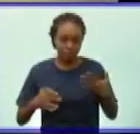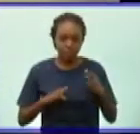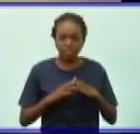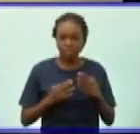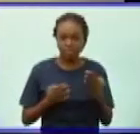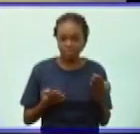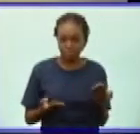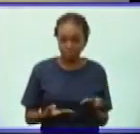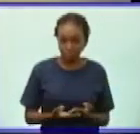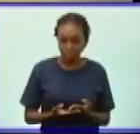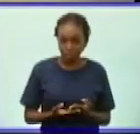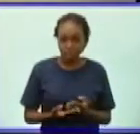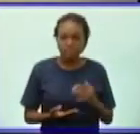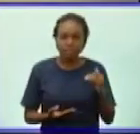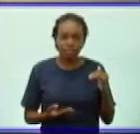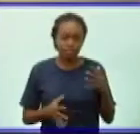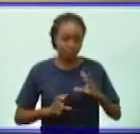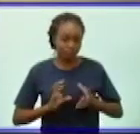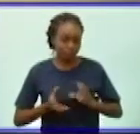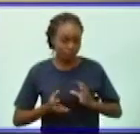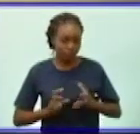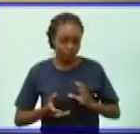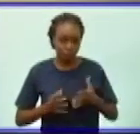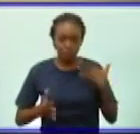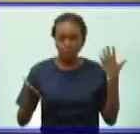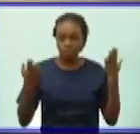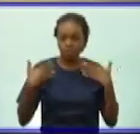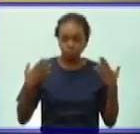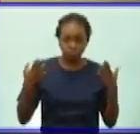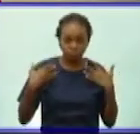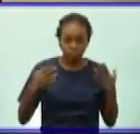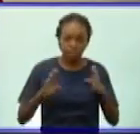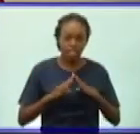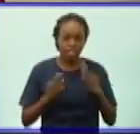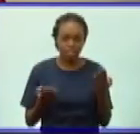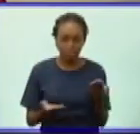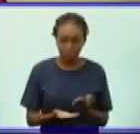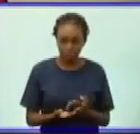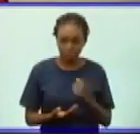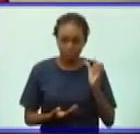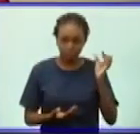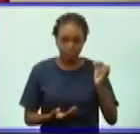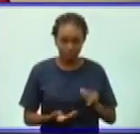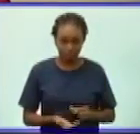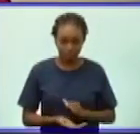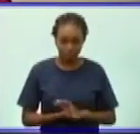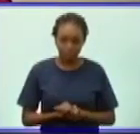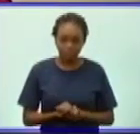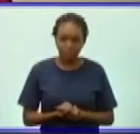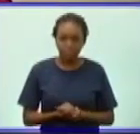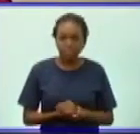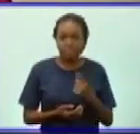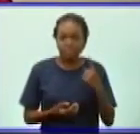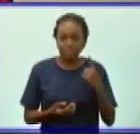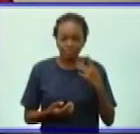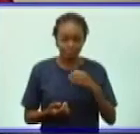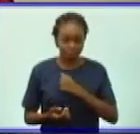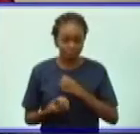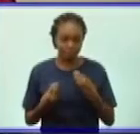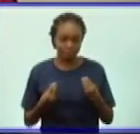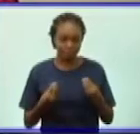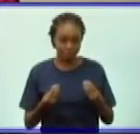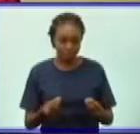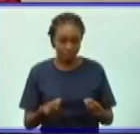relacionadas con las formas del calor, la conducción y la convección. Les recomendamos que los diseños